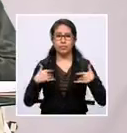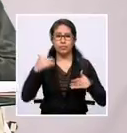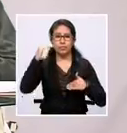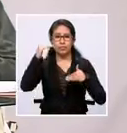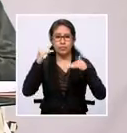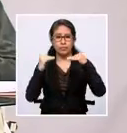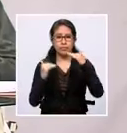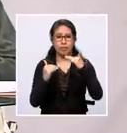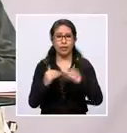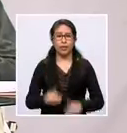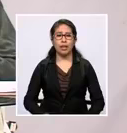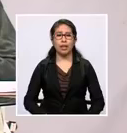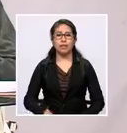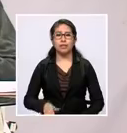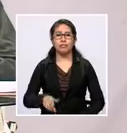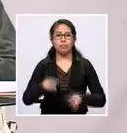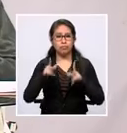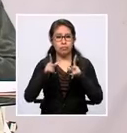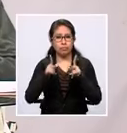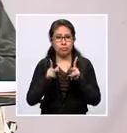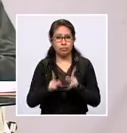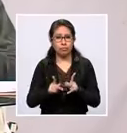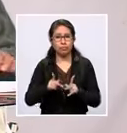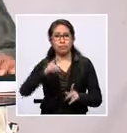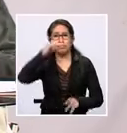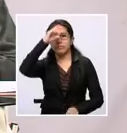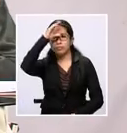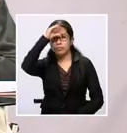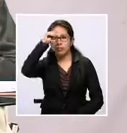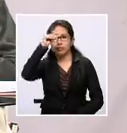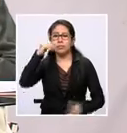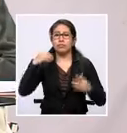afección mayor al sexo masculino